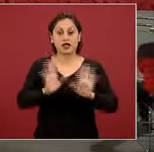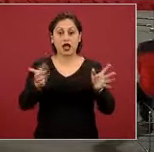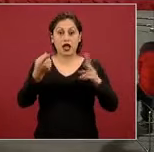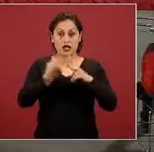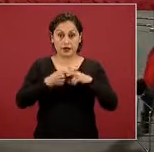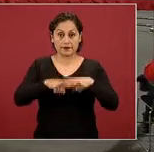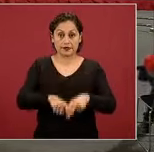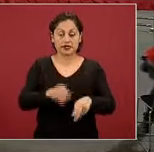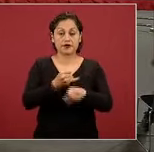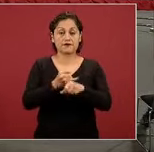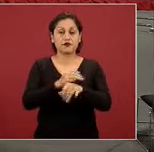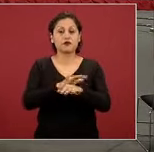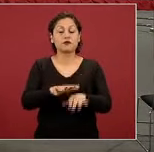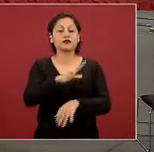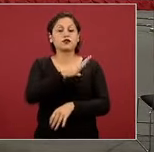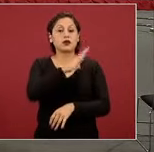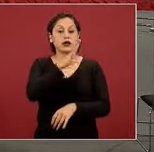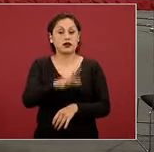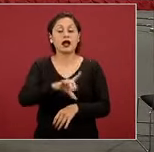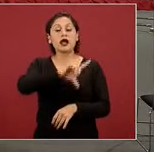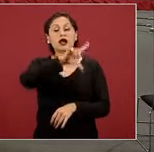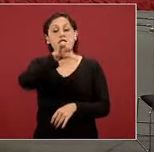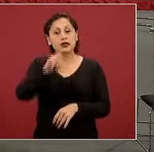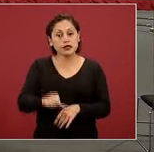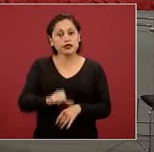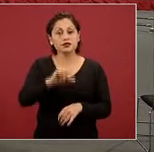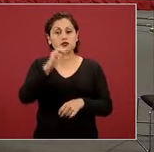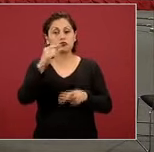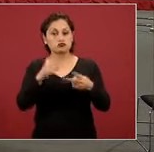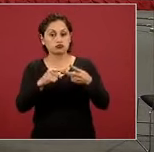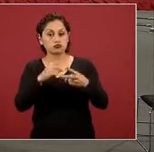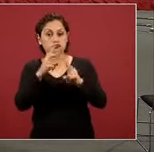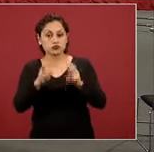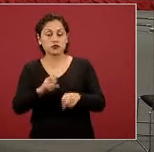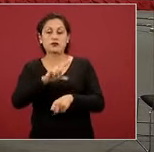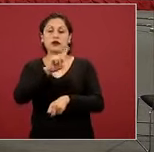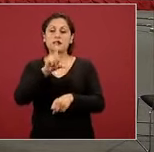entonces, y desde luego después abrimos a preguntas y comentarios.